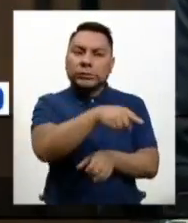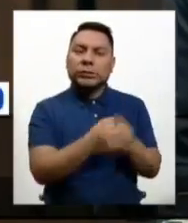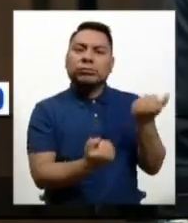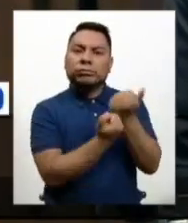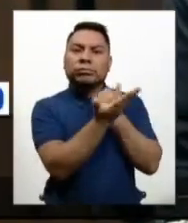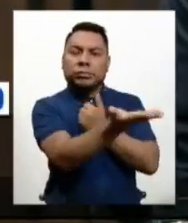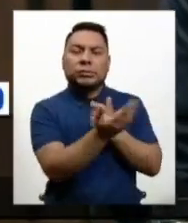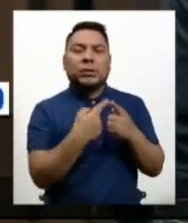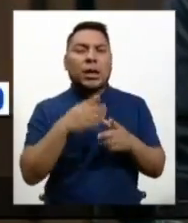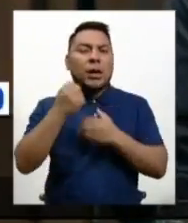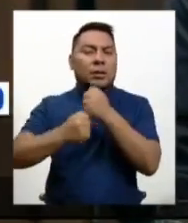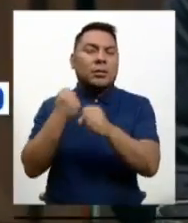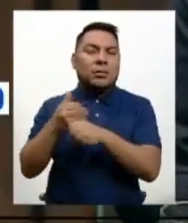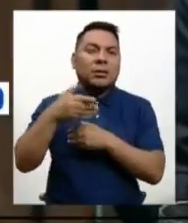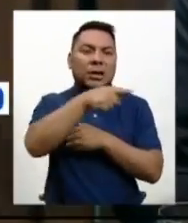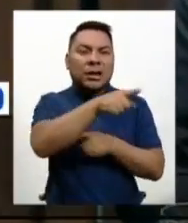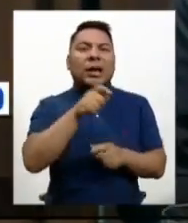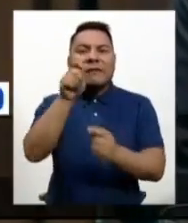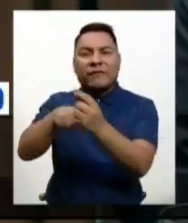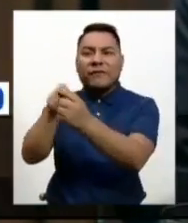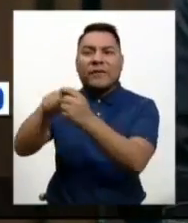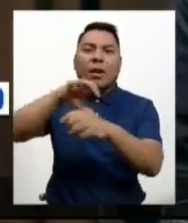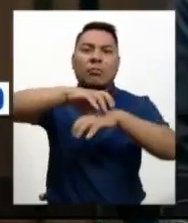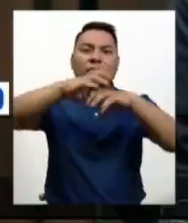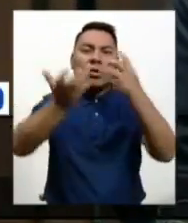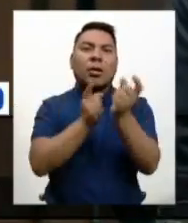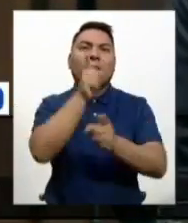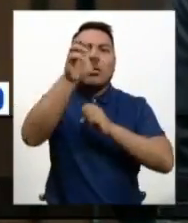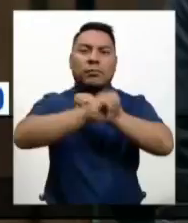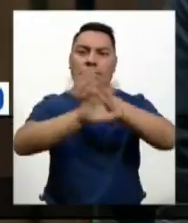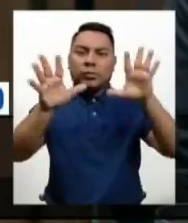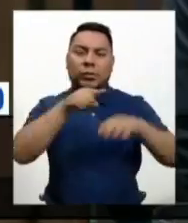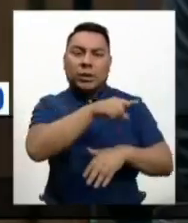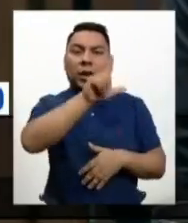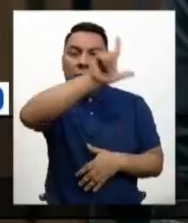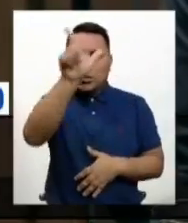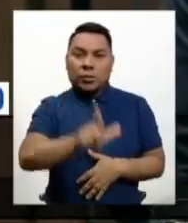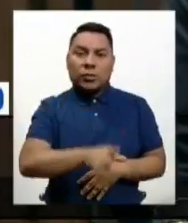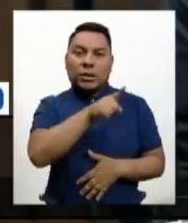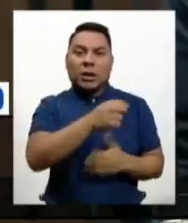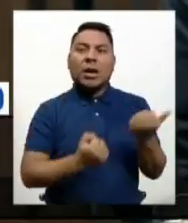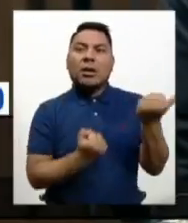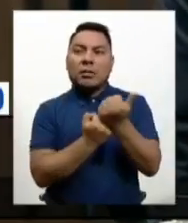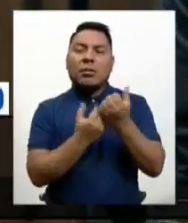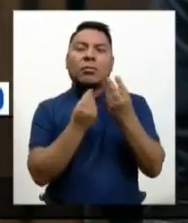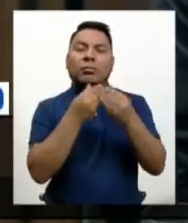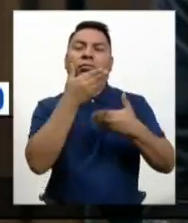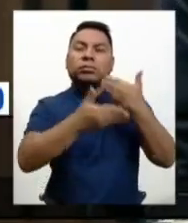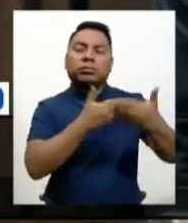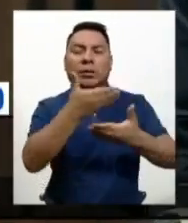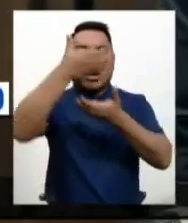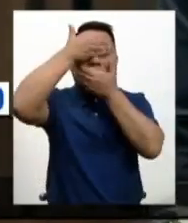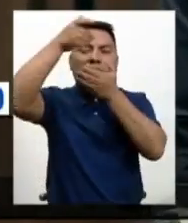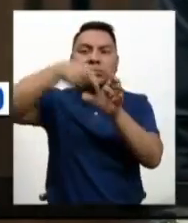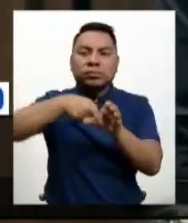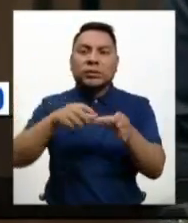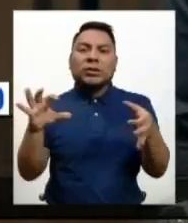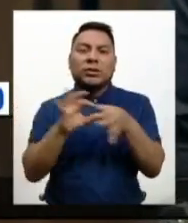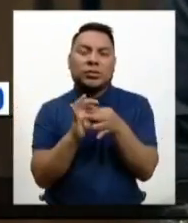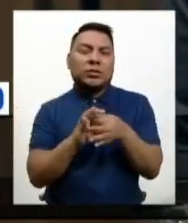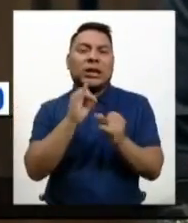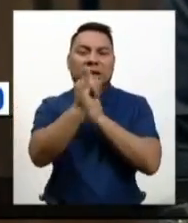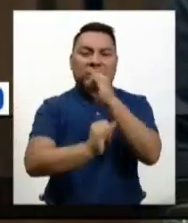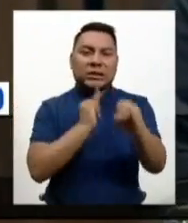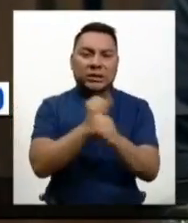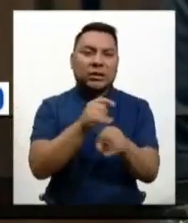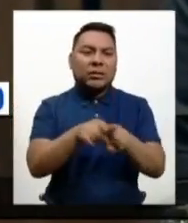años. Además de amenazar al mundo con la devastación nuclear, Corea del Norte ha apoyado reiteradamente actos de terrorismo internacional, incluido